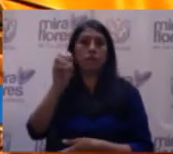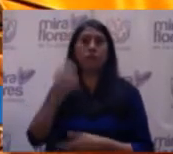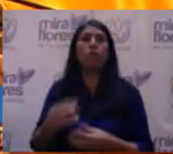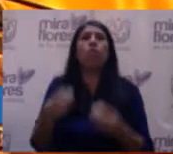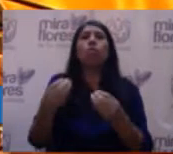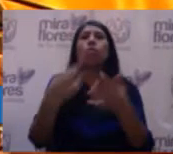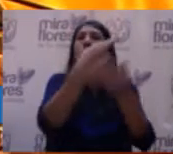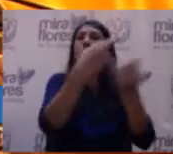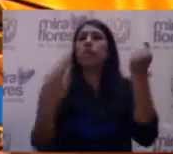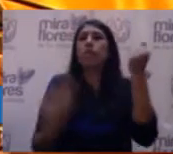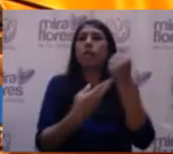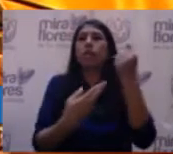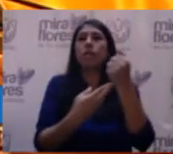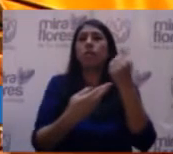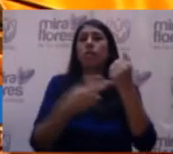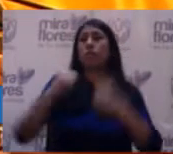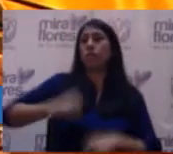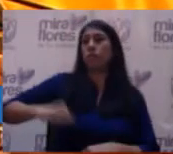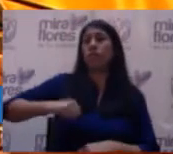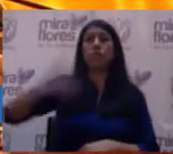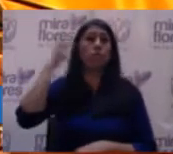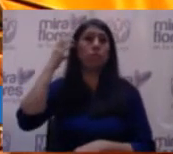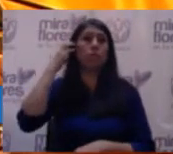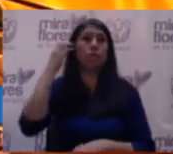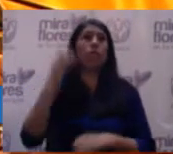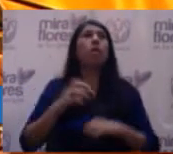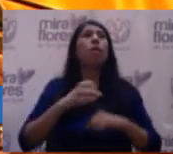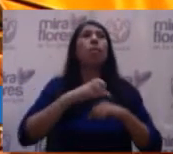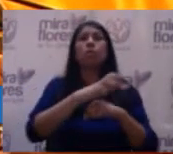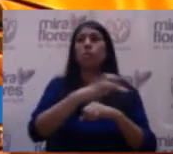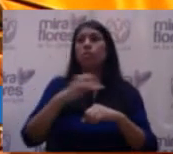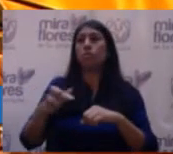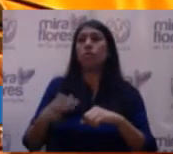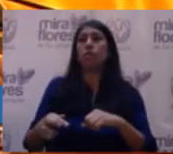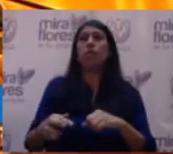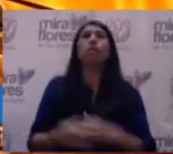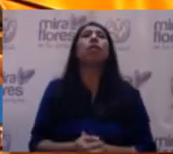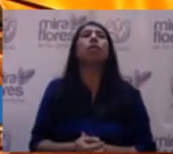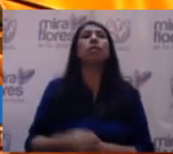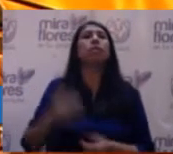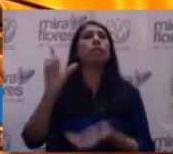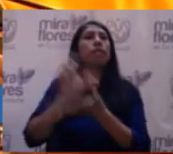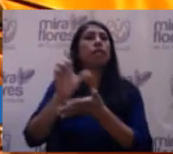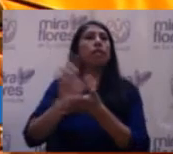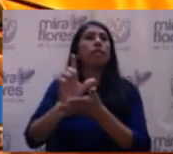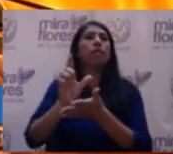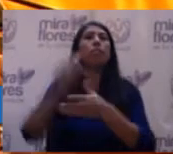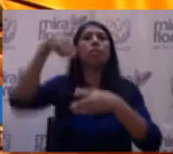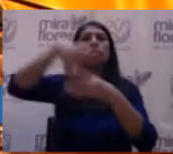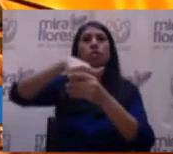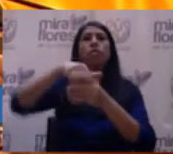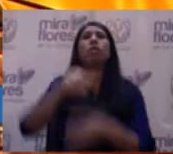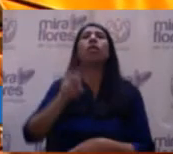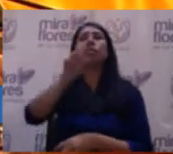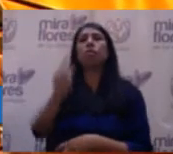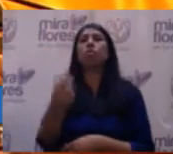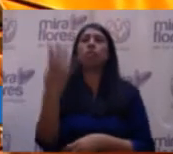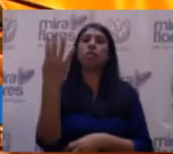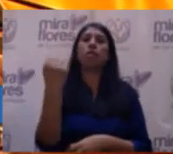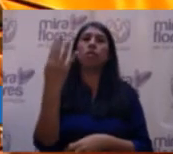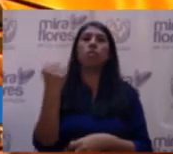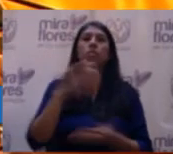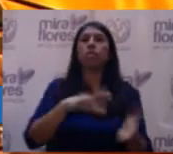regidor del Consejo Distrital de Miraflores, provincia y departamento de Lima, emitida con motivo de las elecciones municipales 2014 por la causal